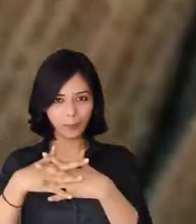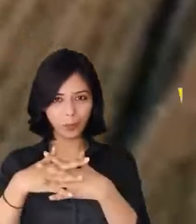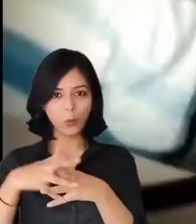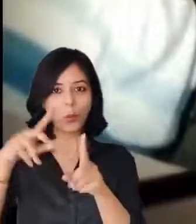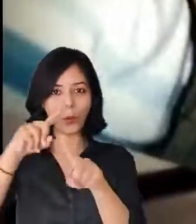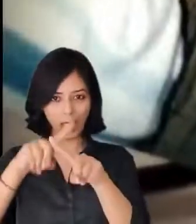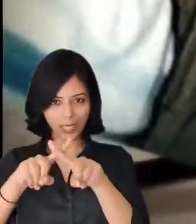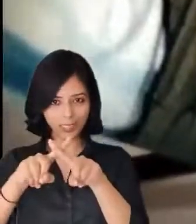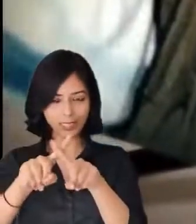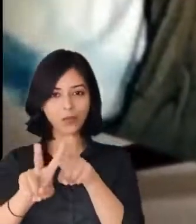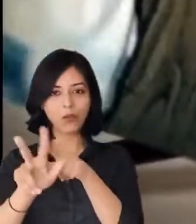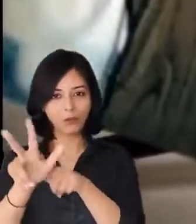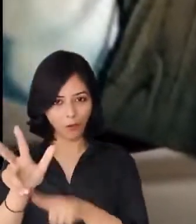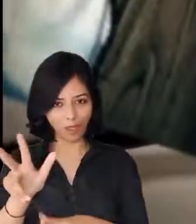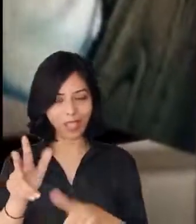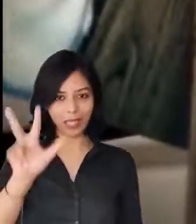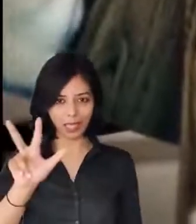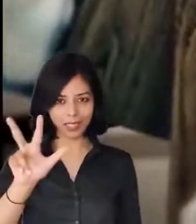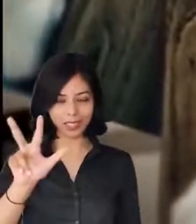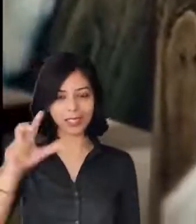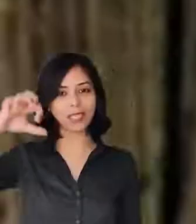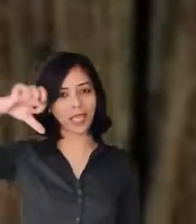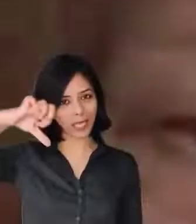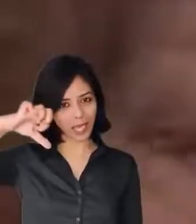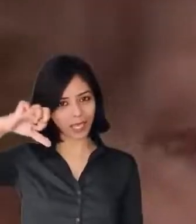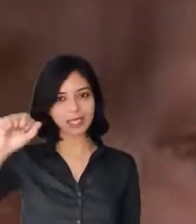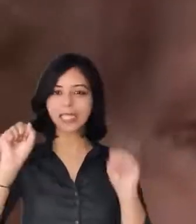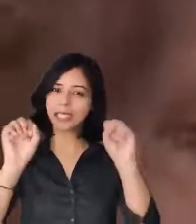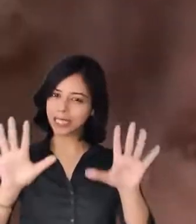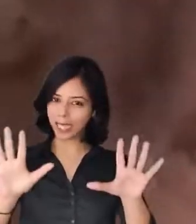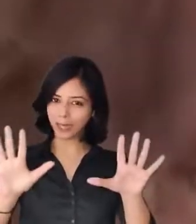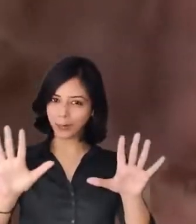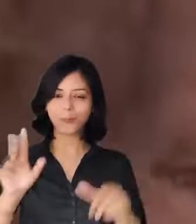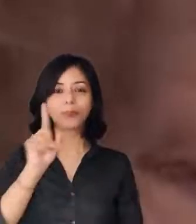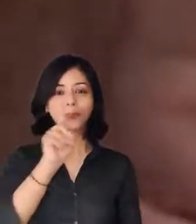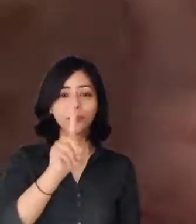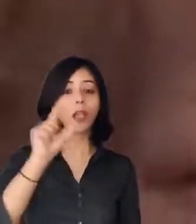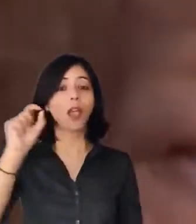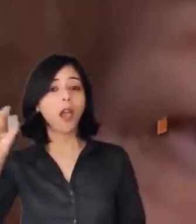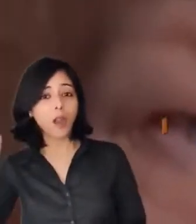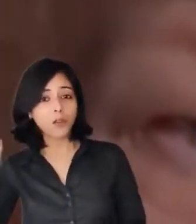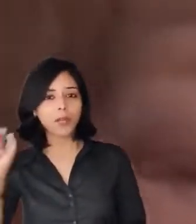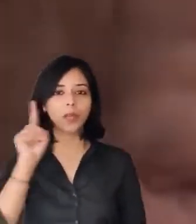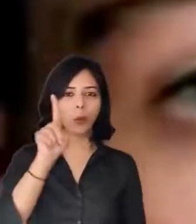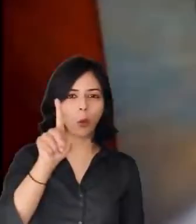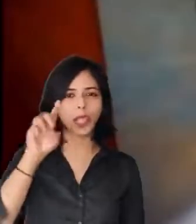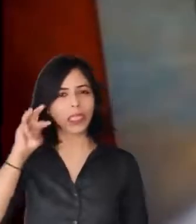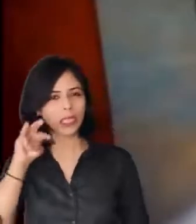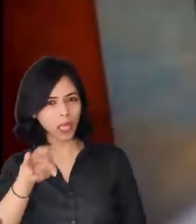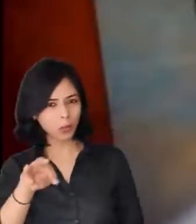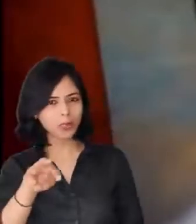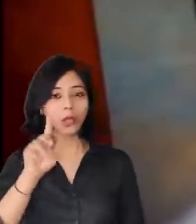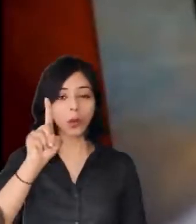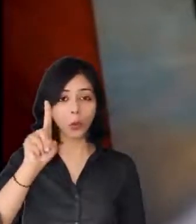Era compasiva y comprensiva. No sabía por qué le habían hecho algo así. Ella tenía